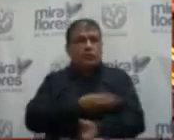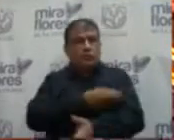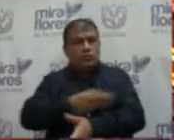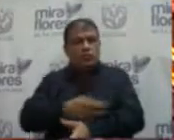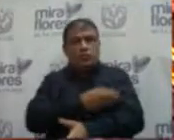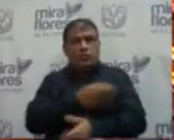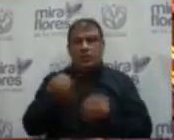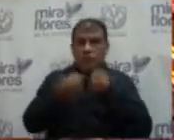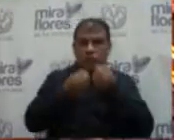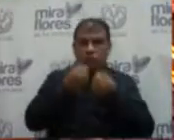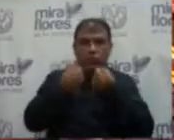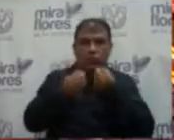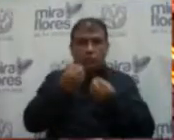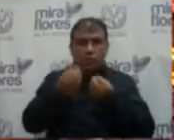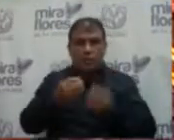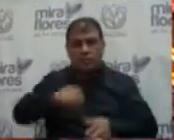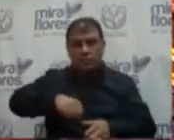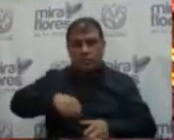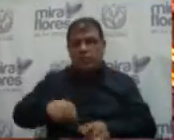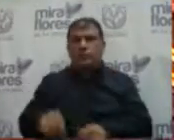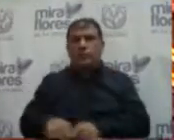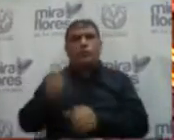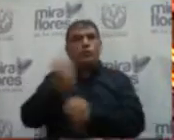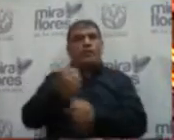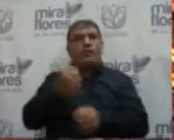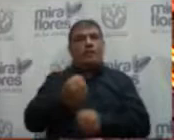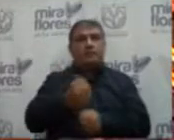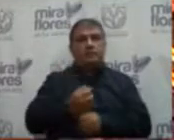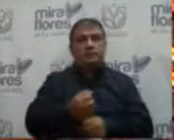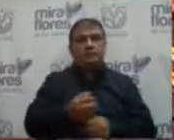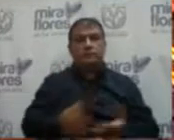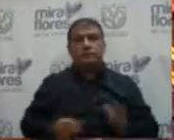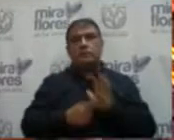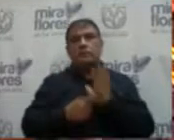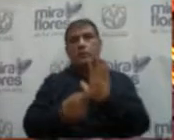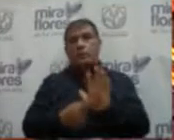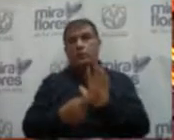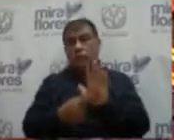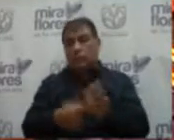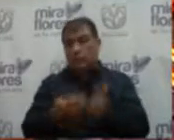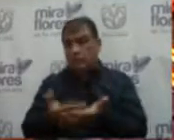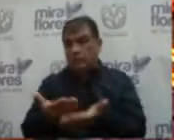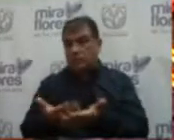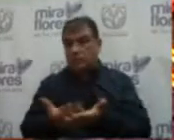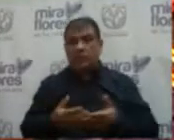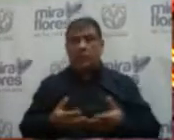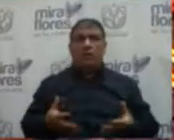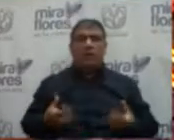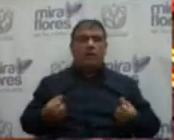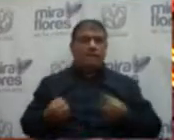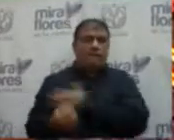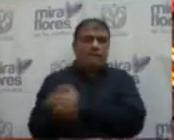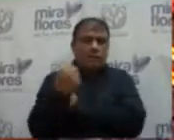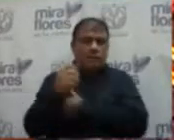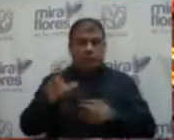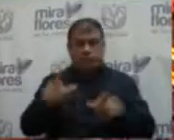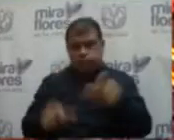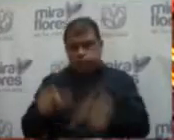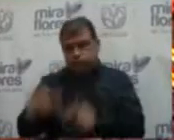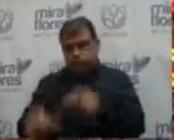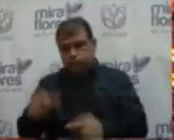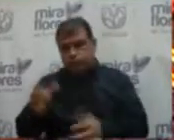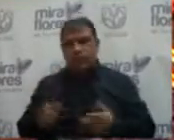su gastronomía, su trabajo. Lo demuestra con la fuerza de miles de peruanos que día tras